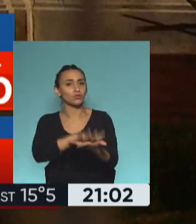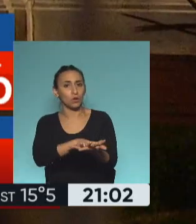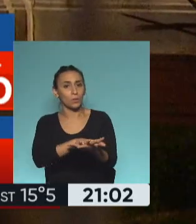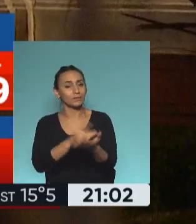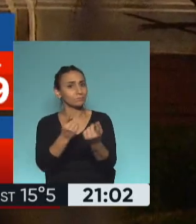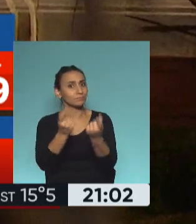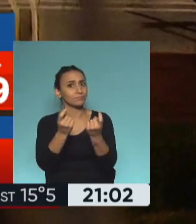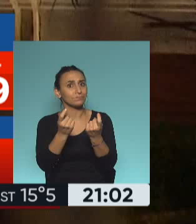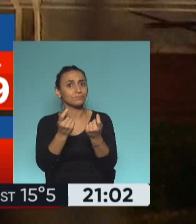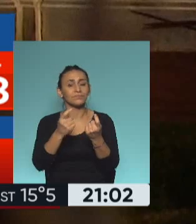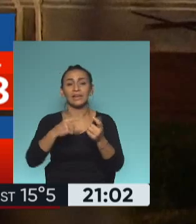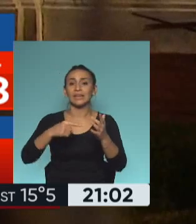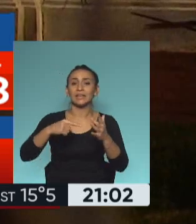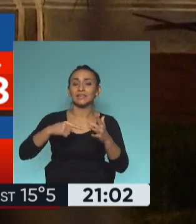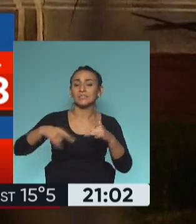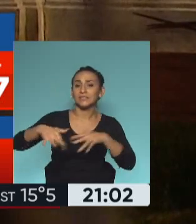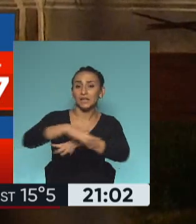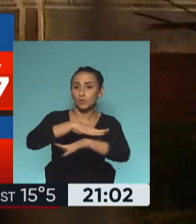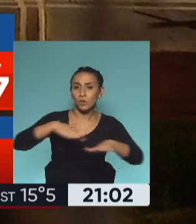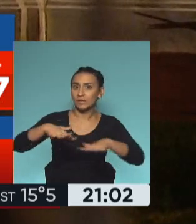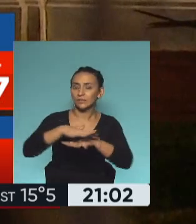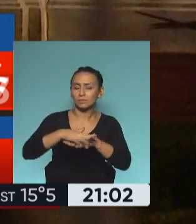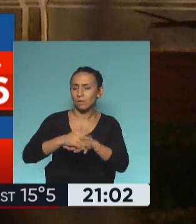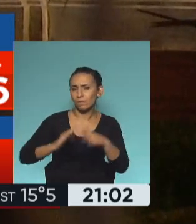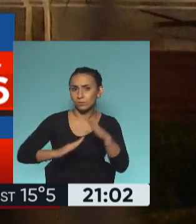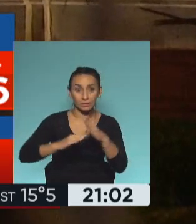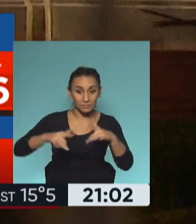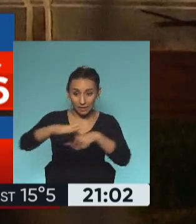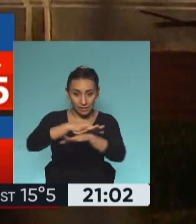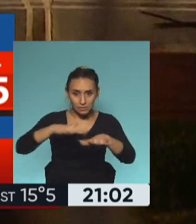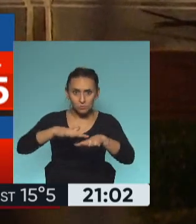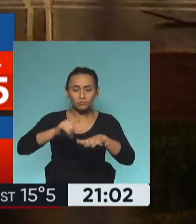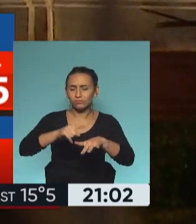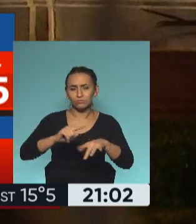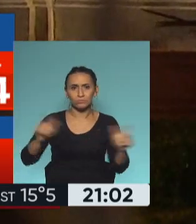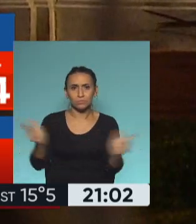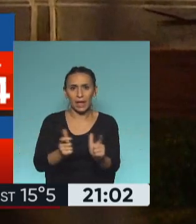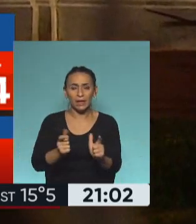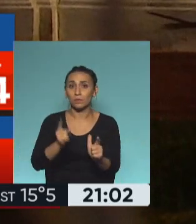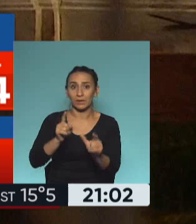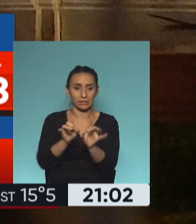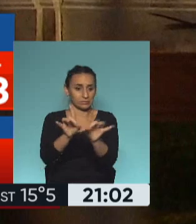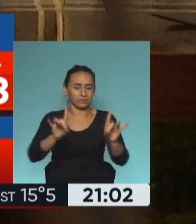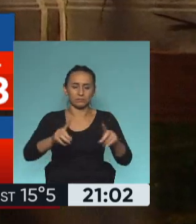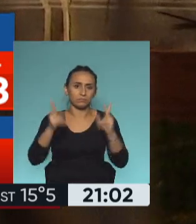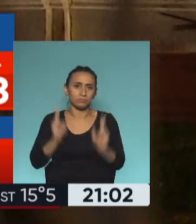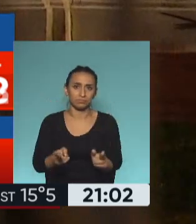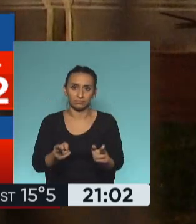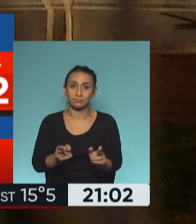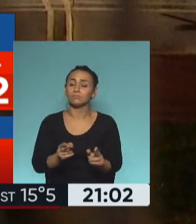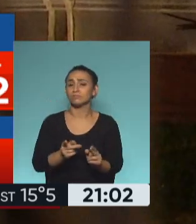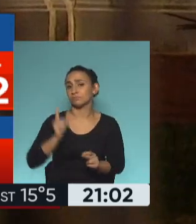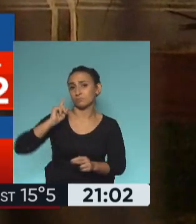cortar la circulación, la cadena de contagios y hacer este confinamiento estricto de 9